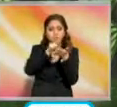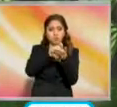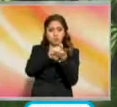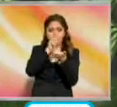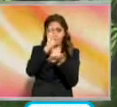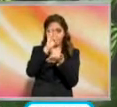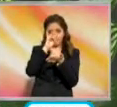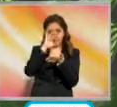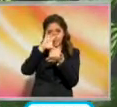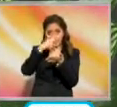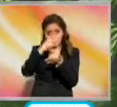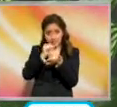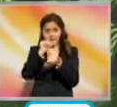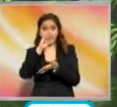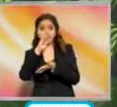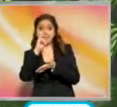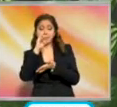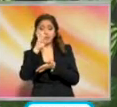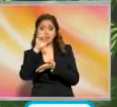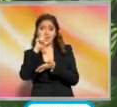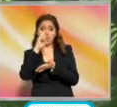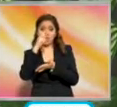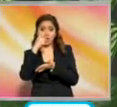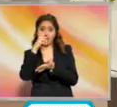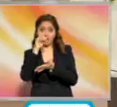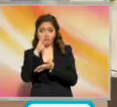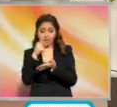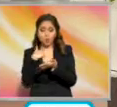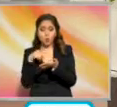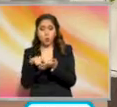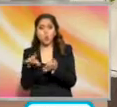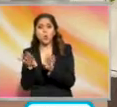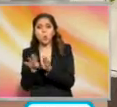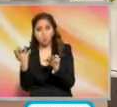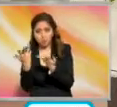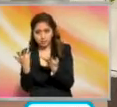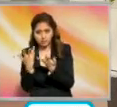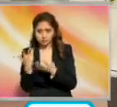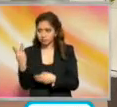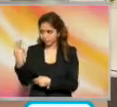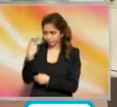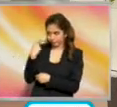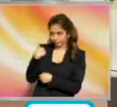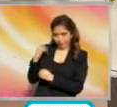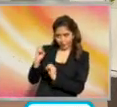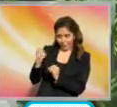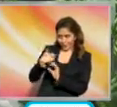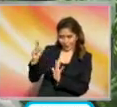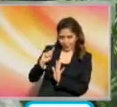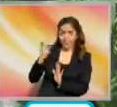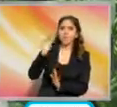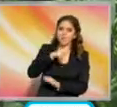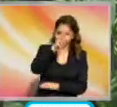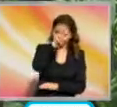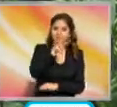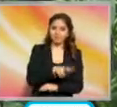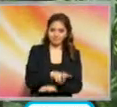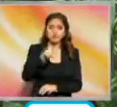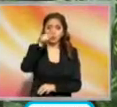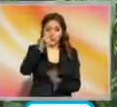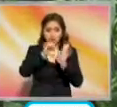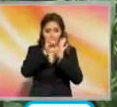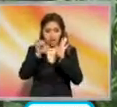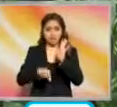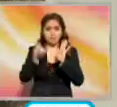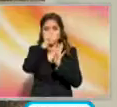Yo no... ¿Por? No, pero estás hablando nada más de la zona universitaria, ¿no? No, en Chile, o sea, pues si ustedes, por ejemplo, van a este sistema, se van a dar